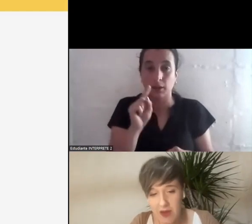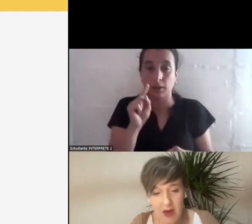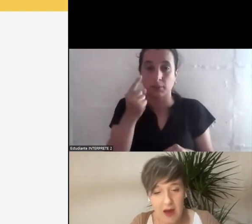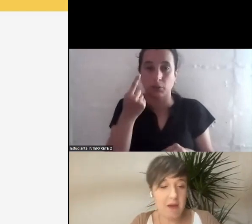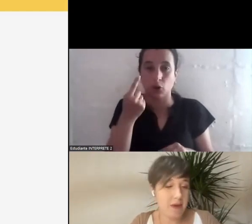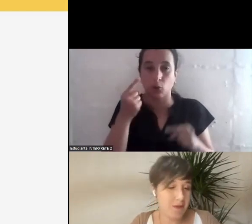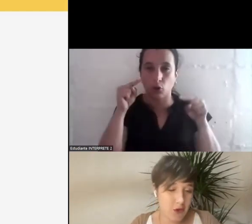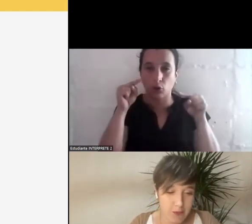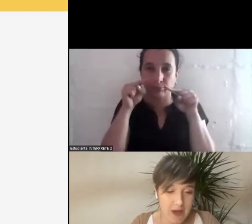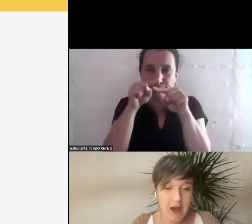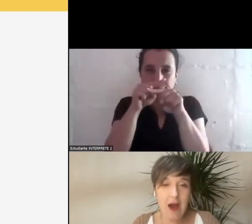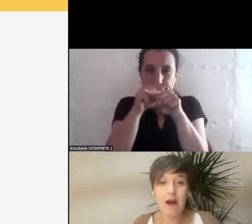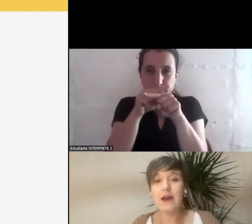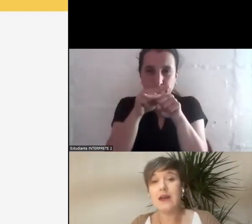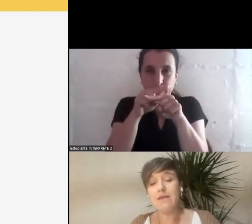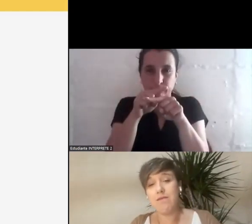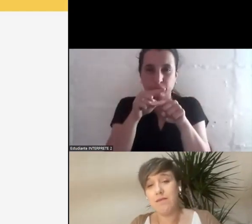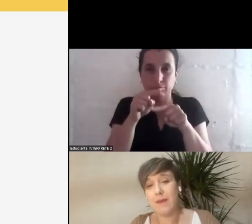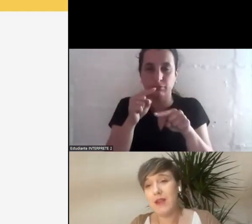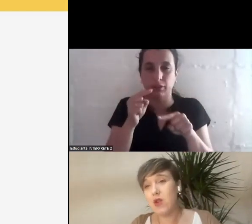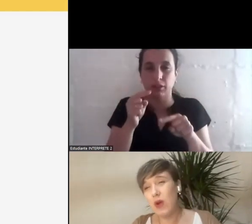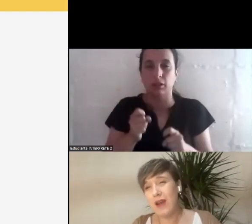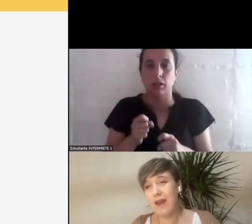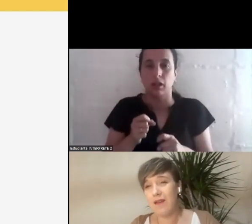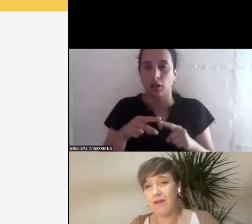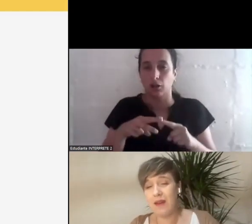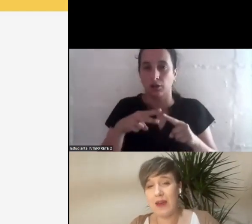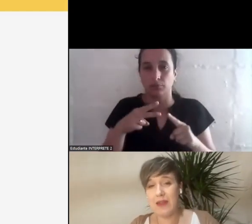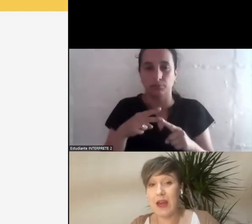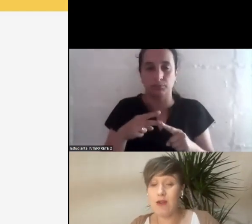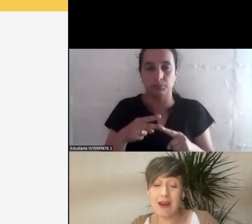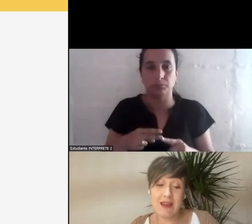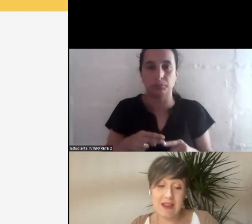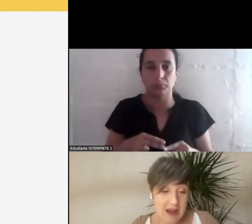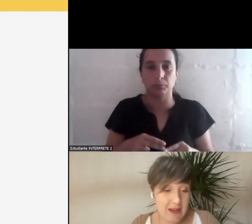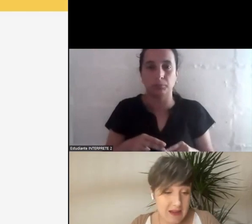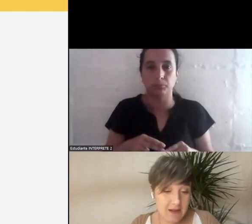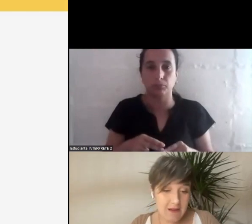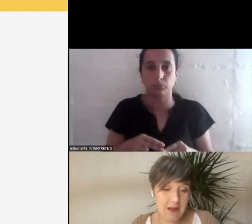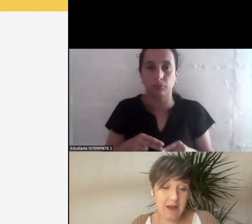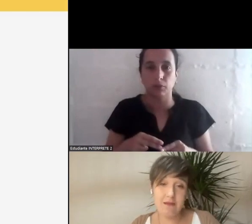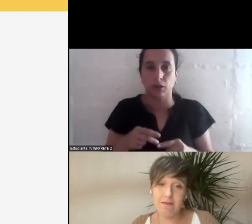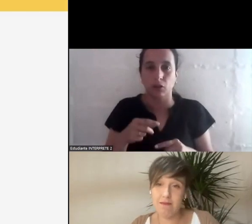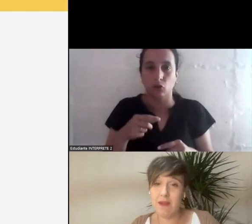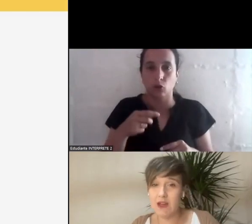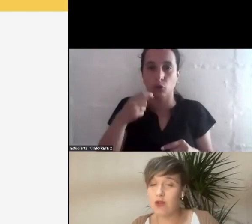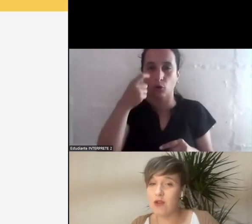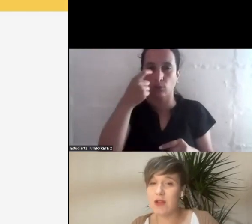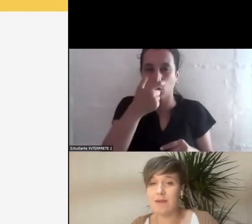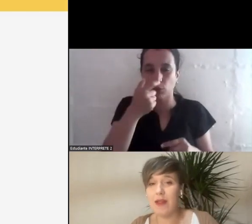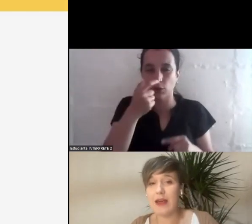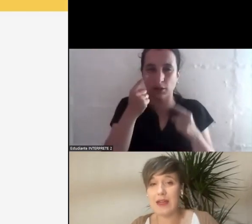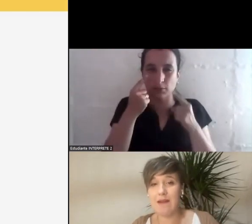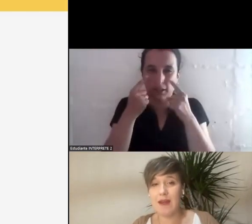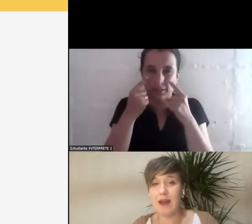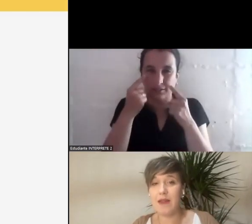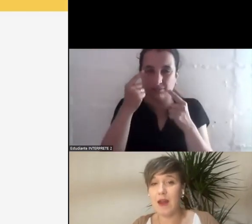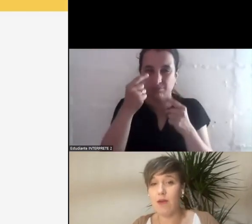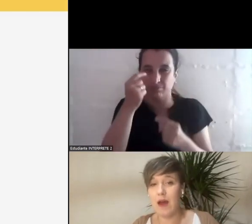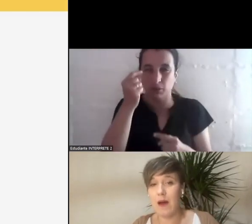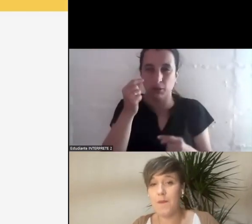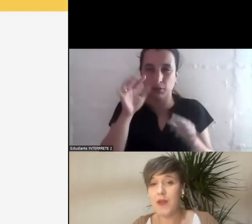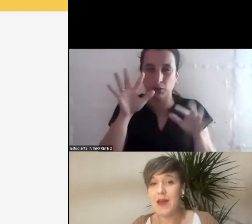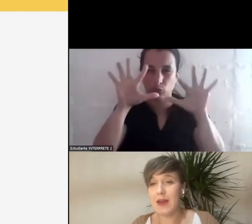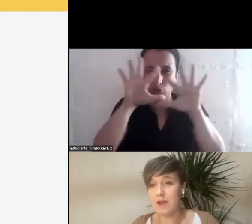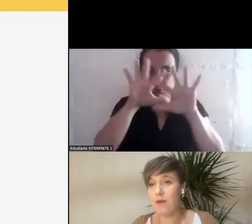la miopía, hipermetropía. También suelen desarrollar cataratas y en estos niños sí es verdad que se debe